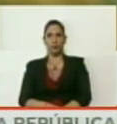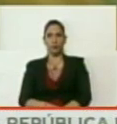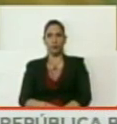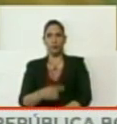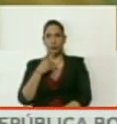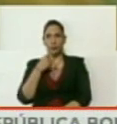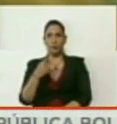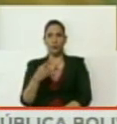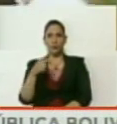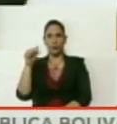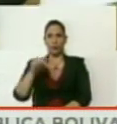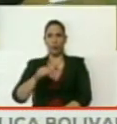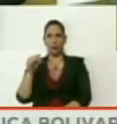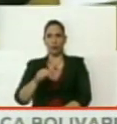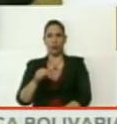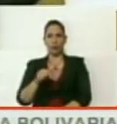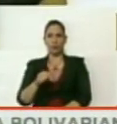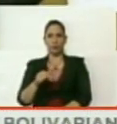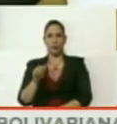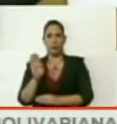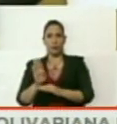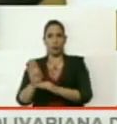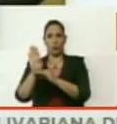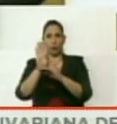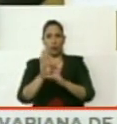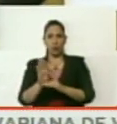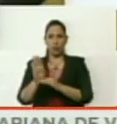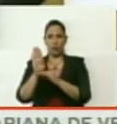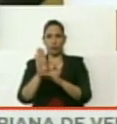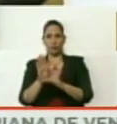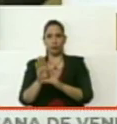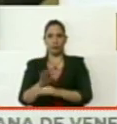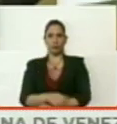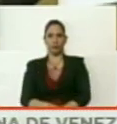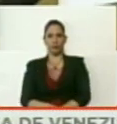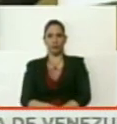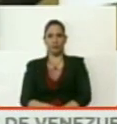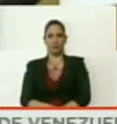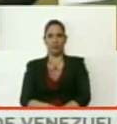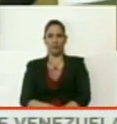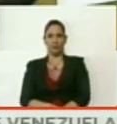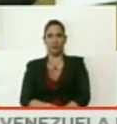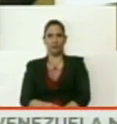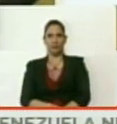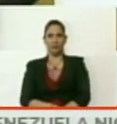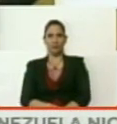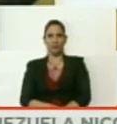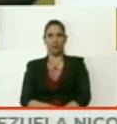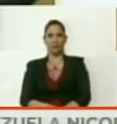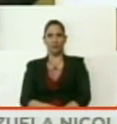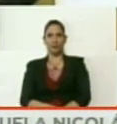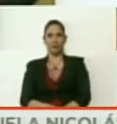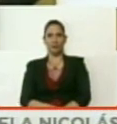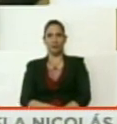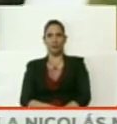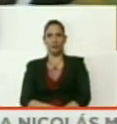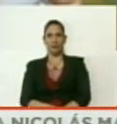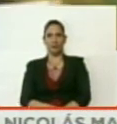Dicen aquí que están protegidas la venta, la procura